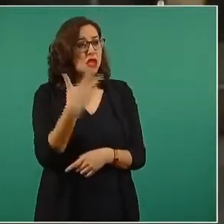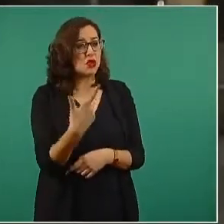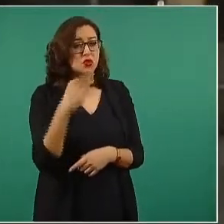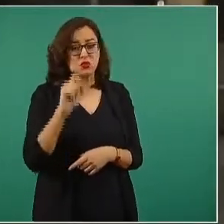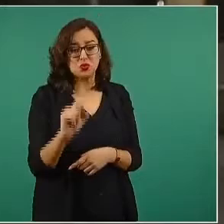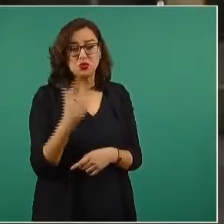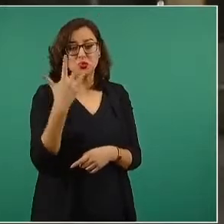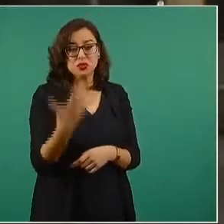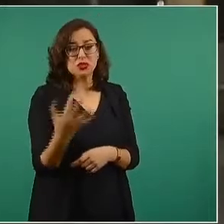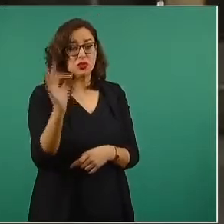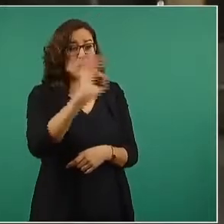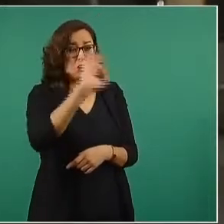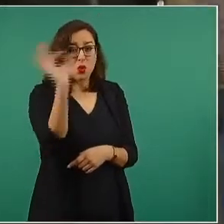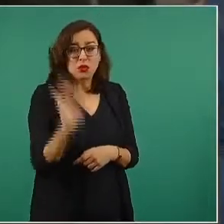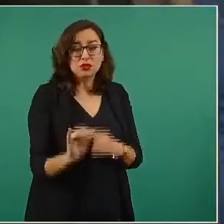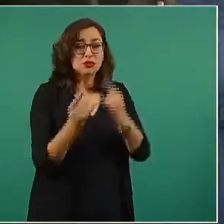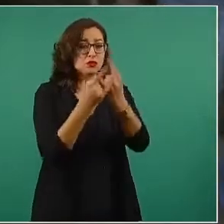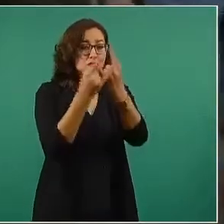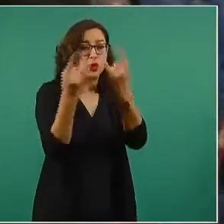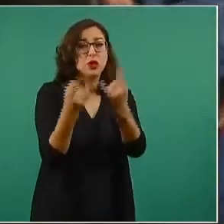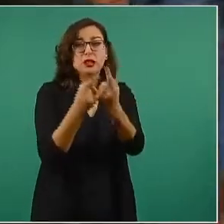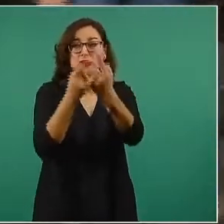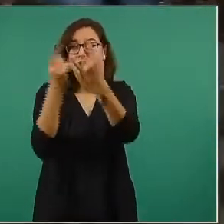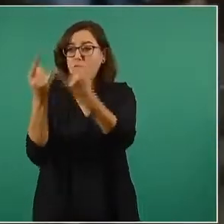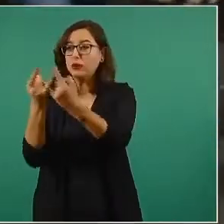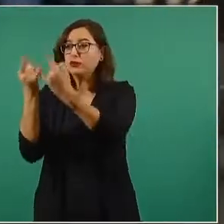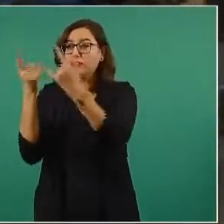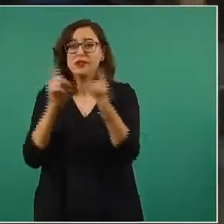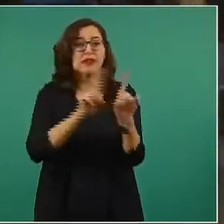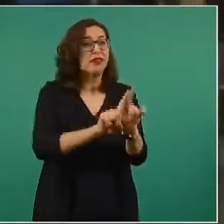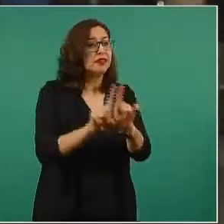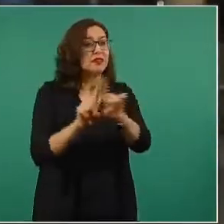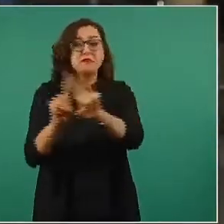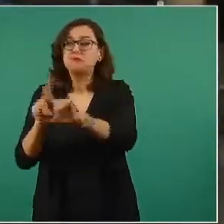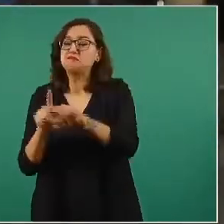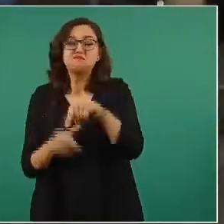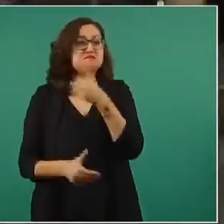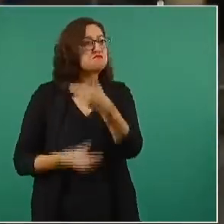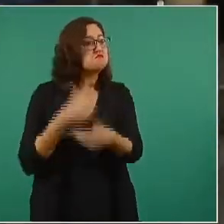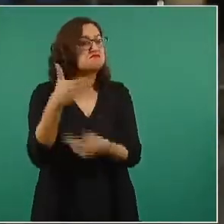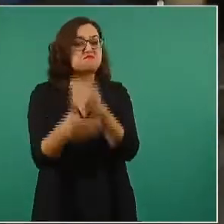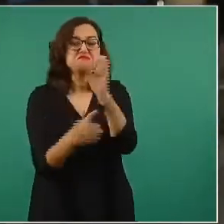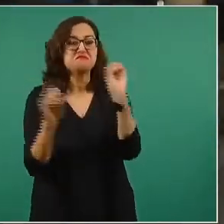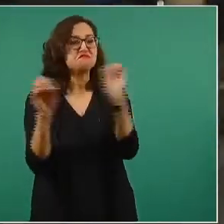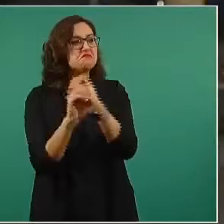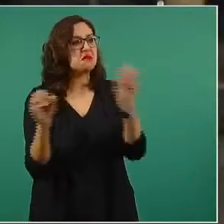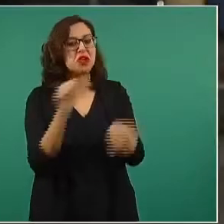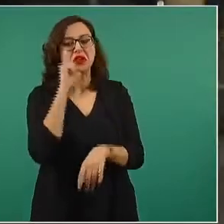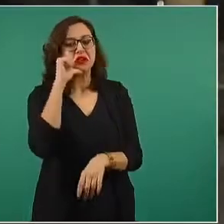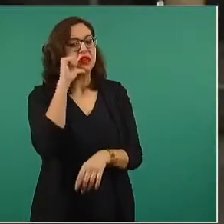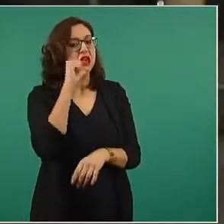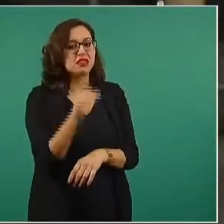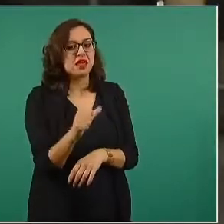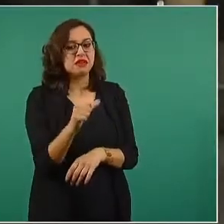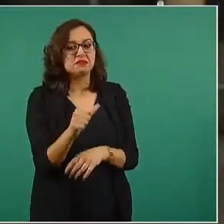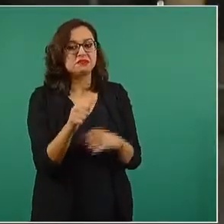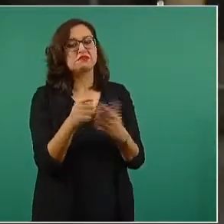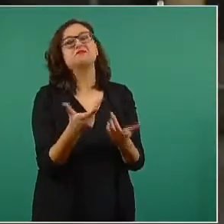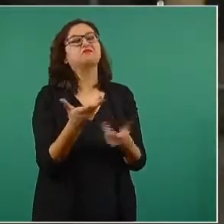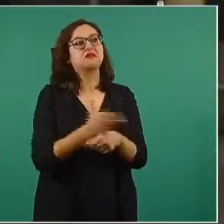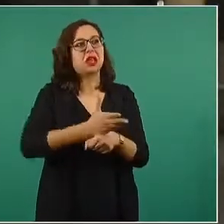98.5% de los casos de personas desaparecidas no avanza y se mantiene